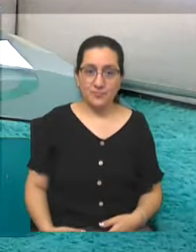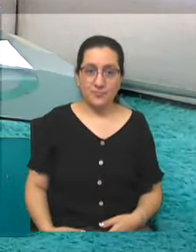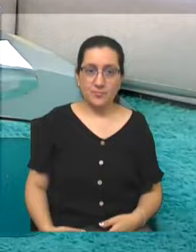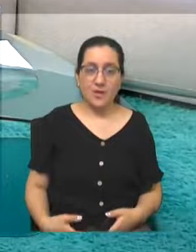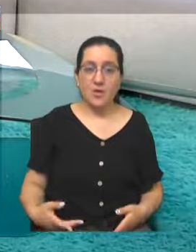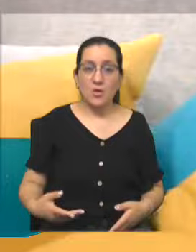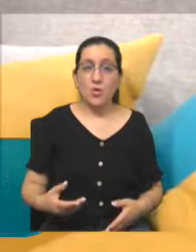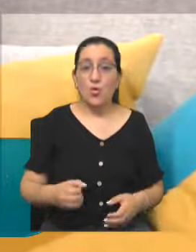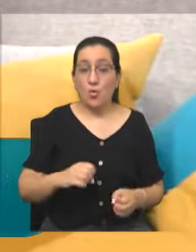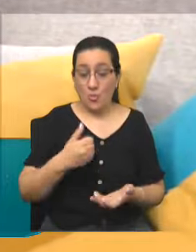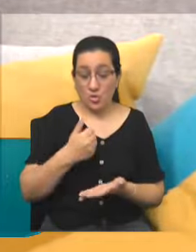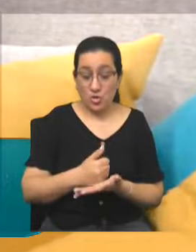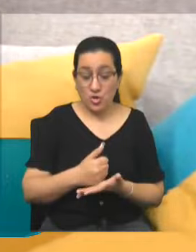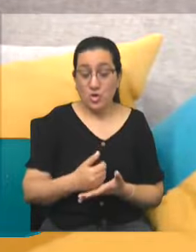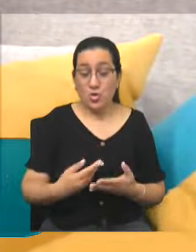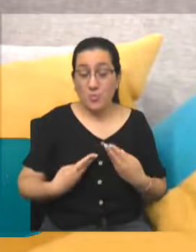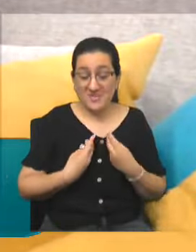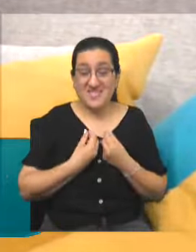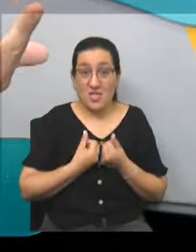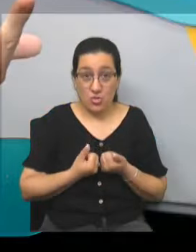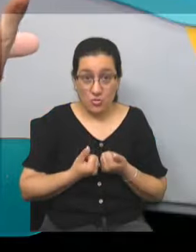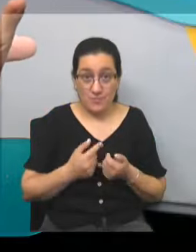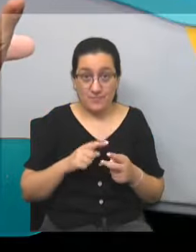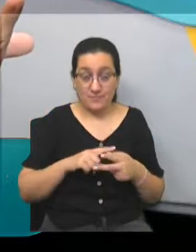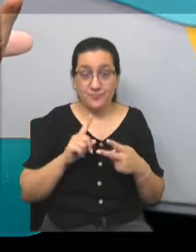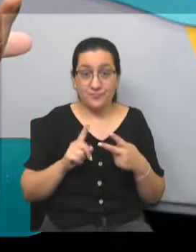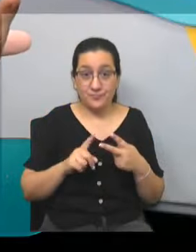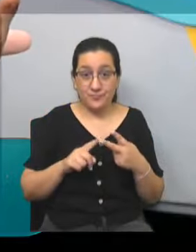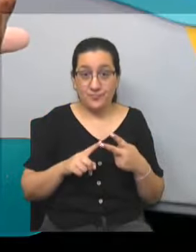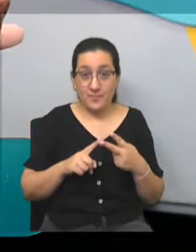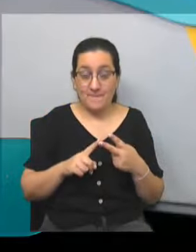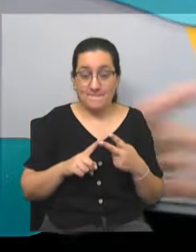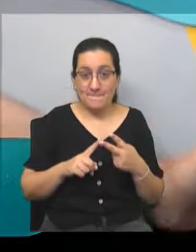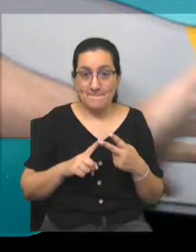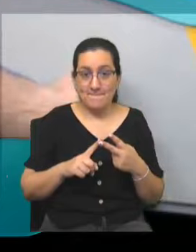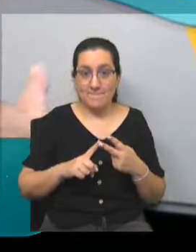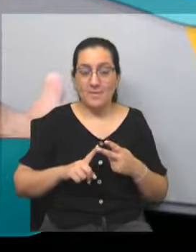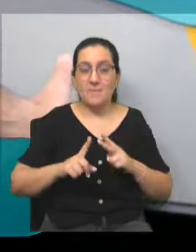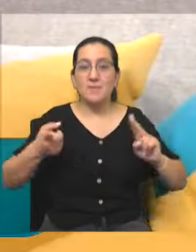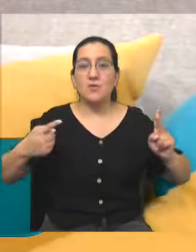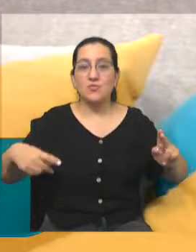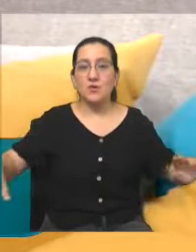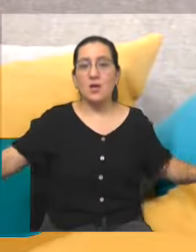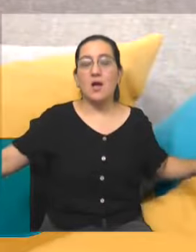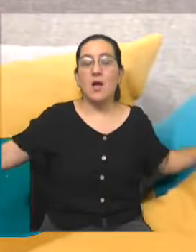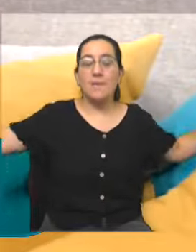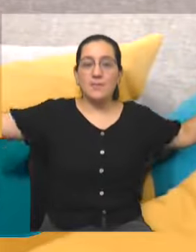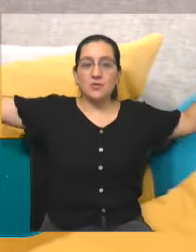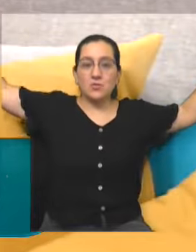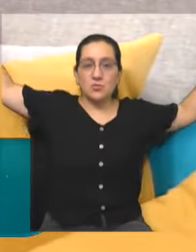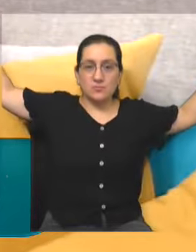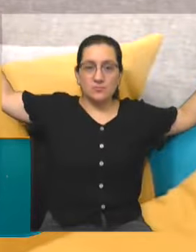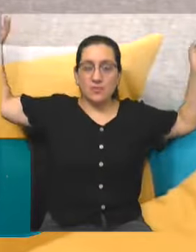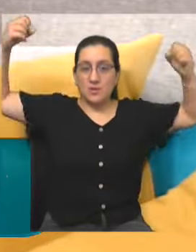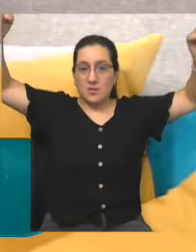me siento respecto de mi cuerpo en este momento. Ta. Después, el primero era el de la apertura. Exacto, aperturas anteriores, que